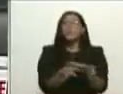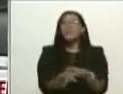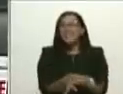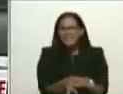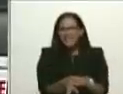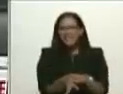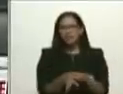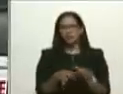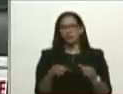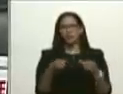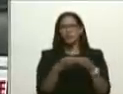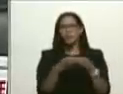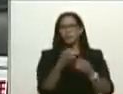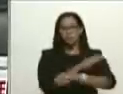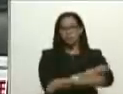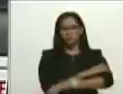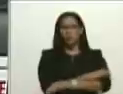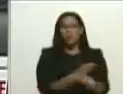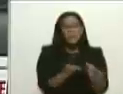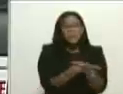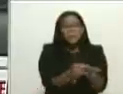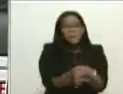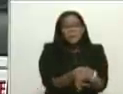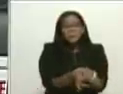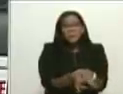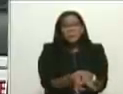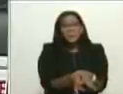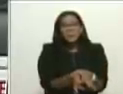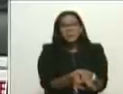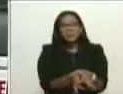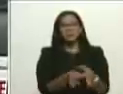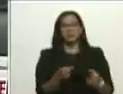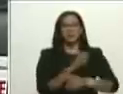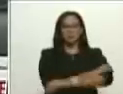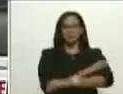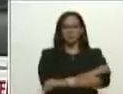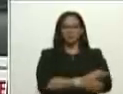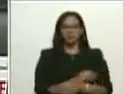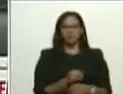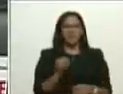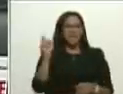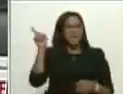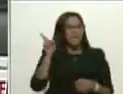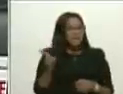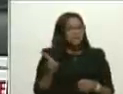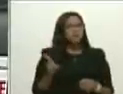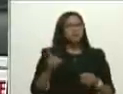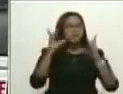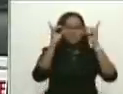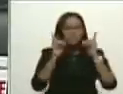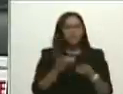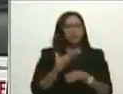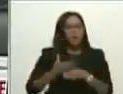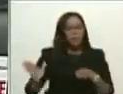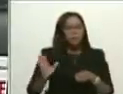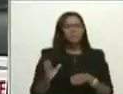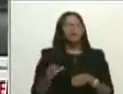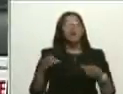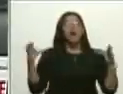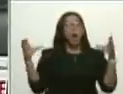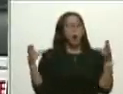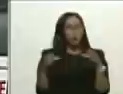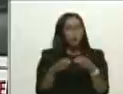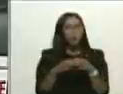oposición. De un sector, ¿no? De un pequeño, pequeñísimo sector de la oposición. Ellos decidieron dejar por fuera a un sector que,